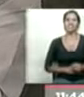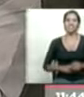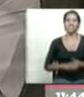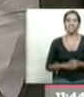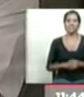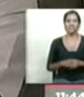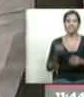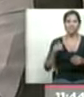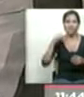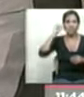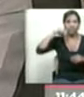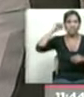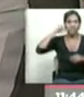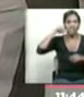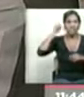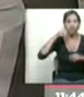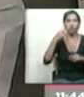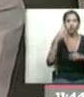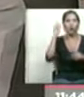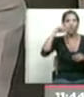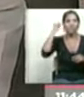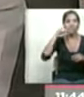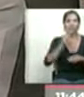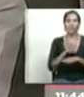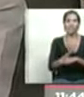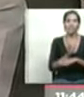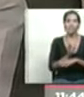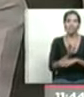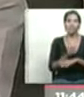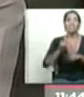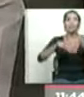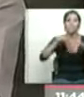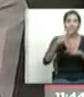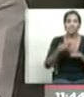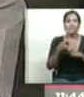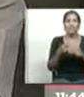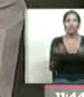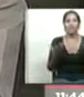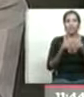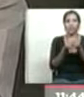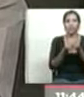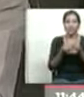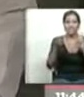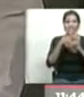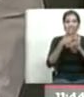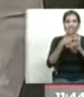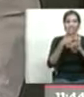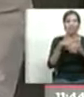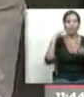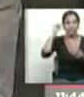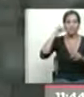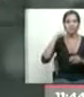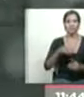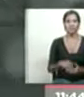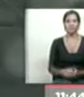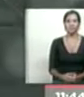otro videito rapidito. Vamos a pasar dos videos rapidito. Y mañana nos van a acompañar con esa etiqueta. Vamos al video y ya regresamos.